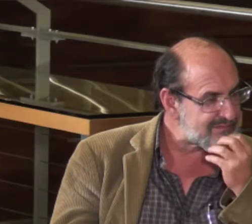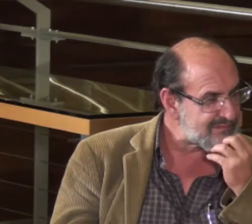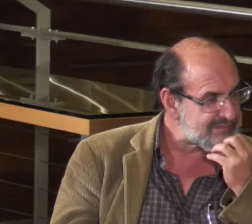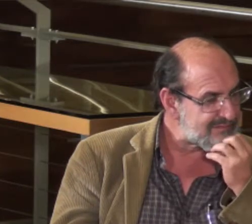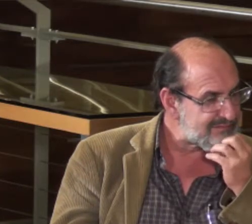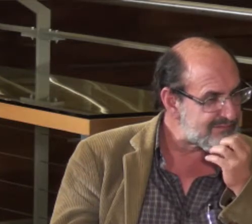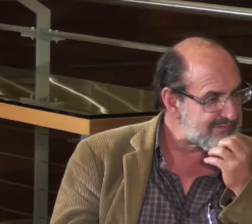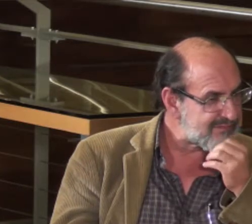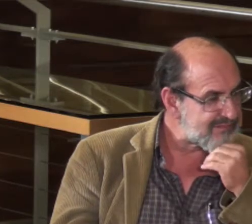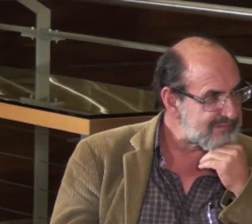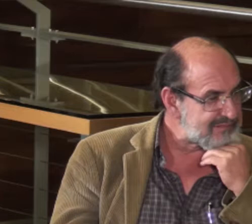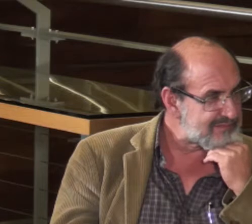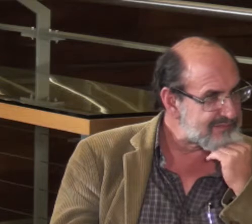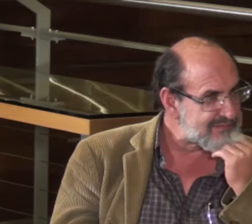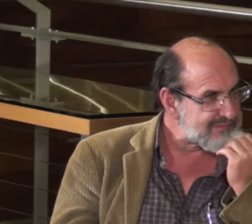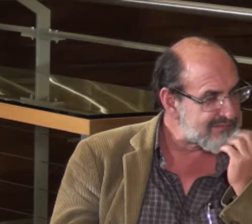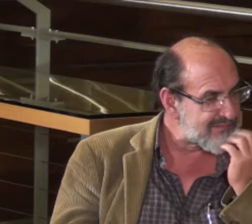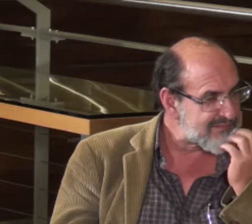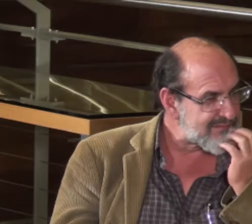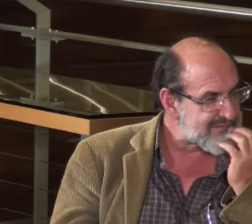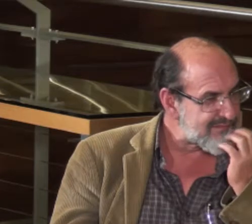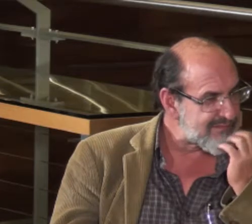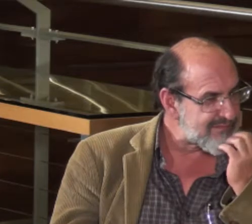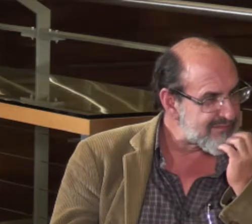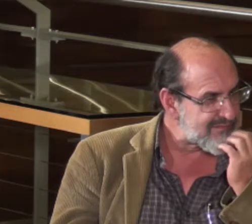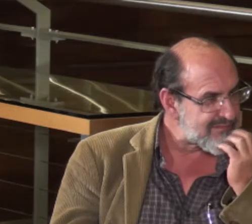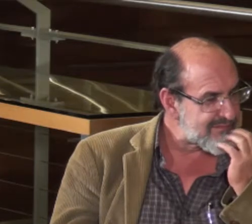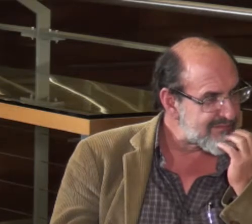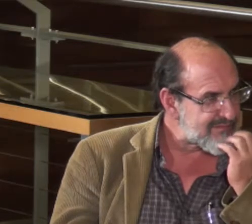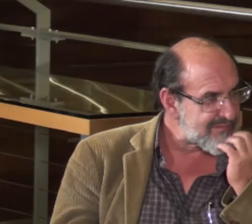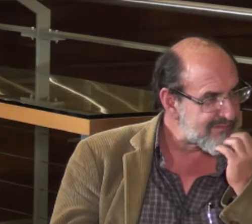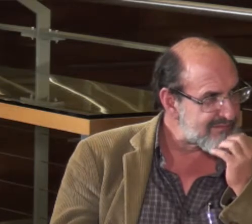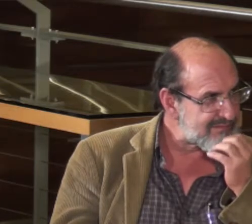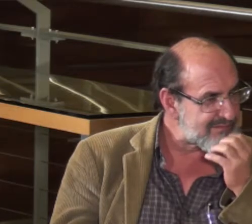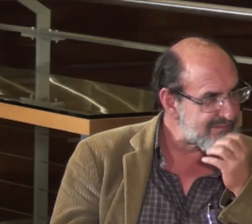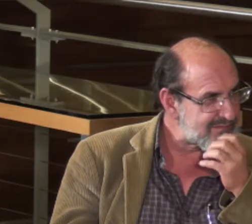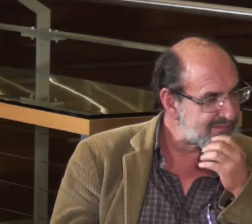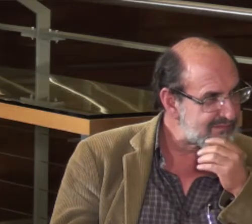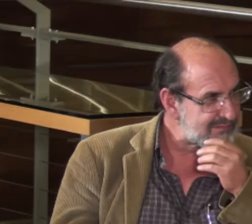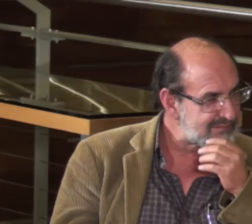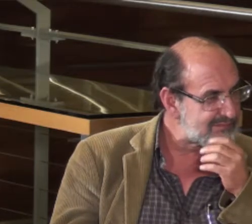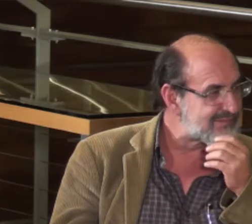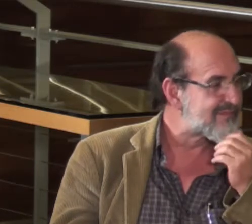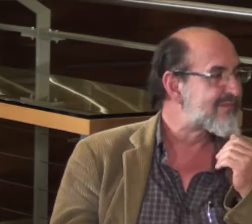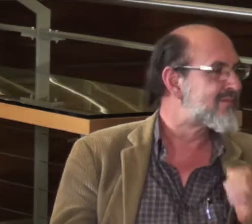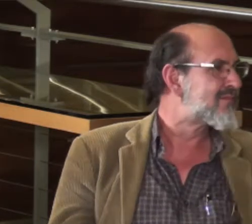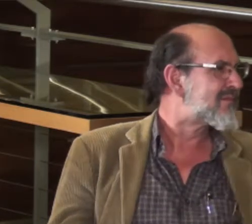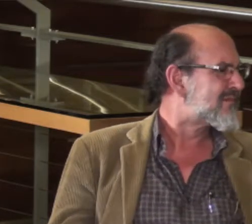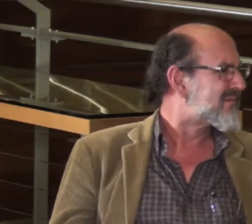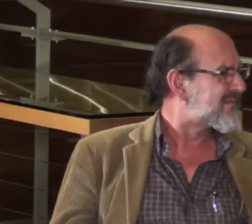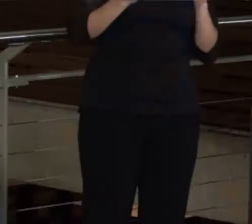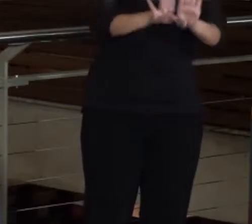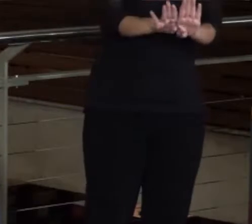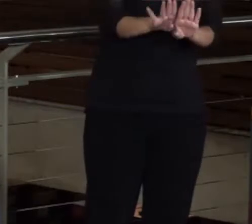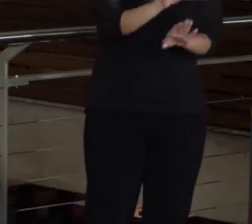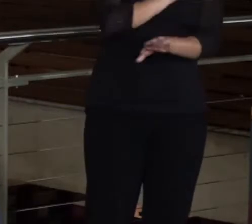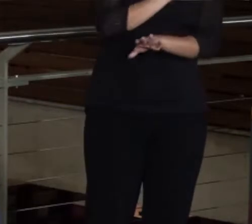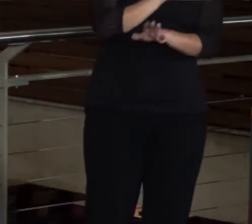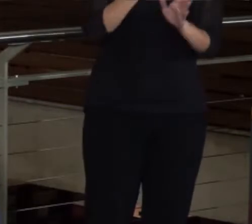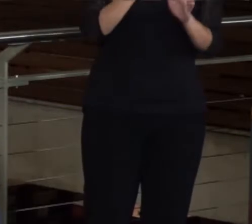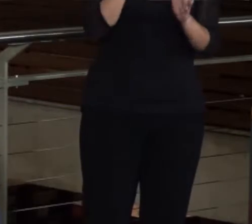entregarme porque siempre estuve golpeando a la puerta que cuando miraba así cerraba no y ese día me